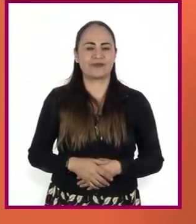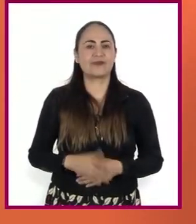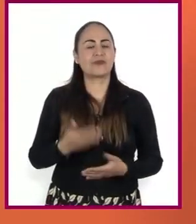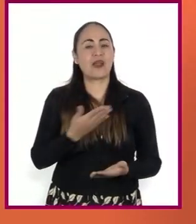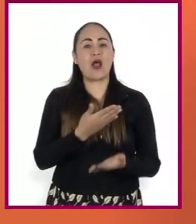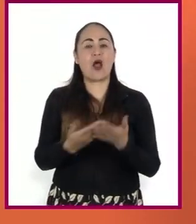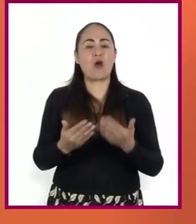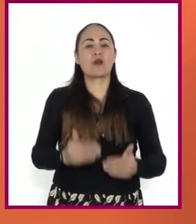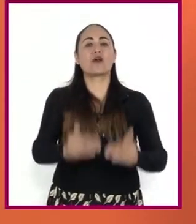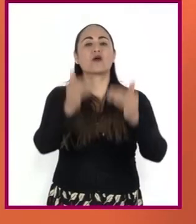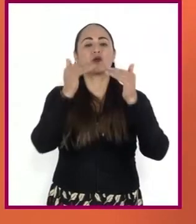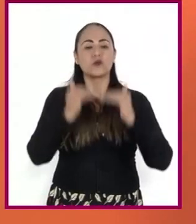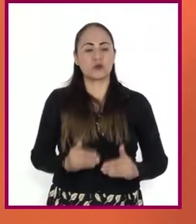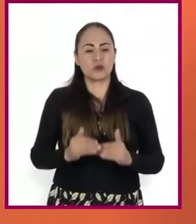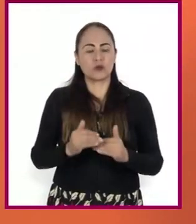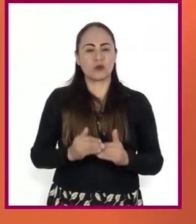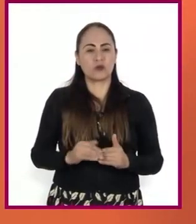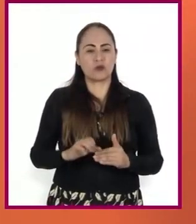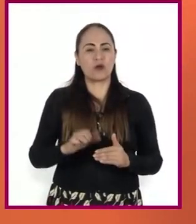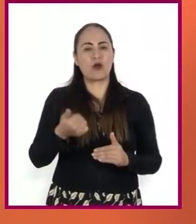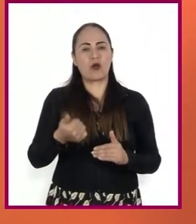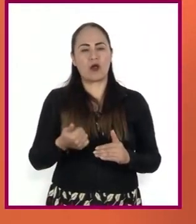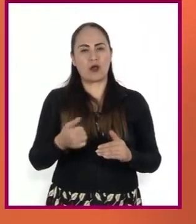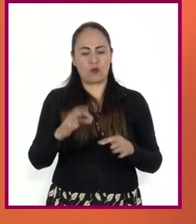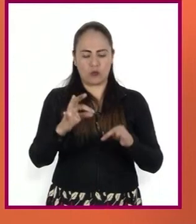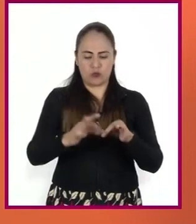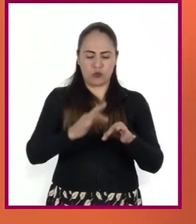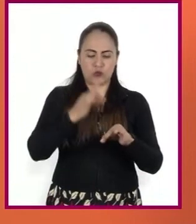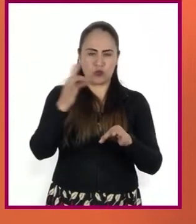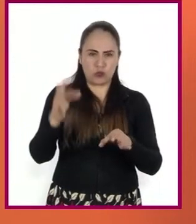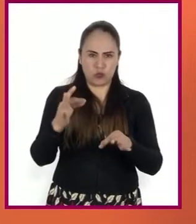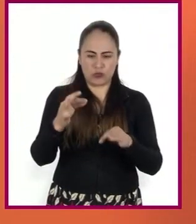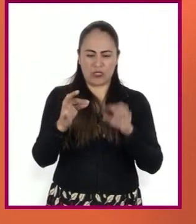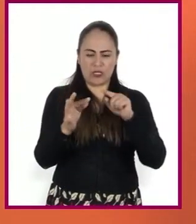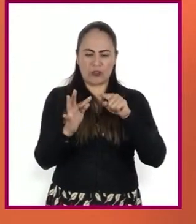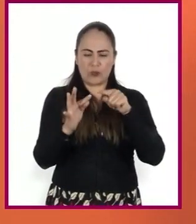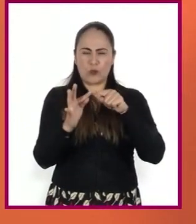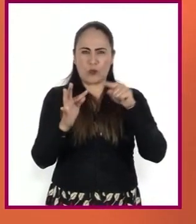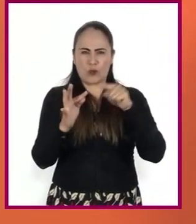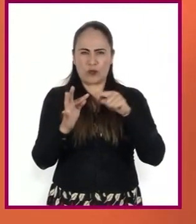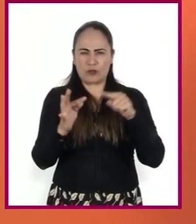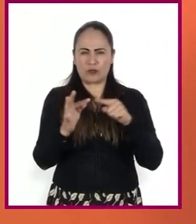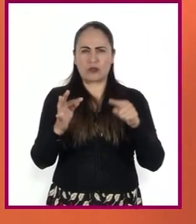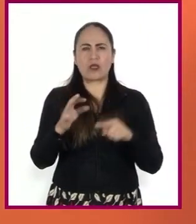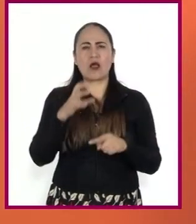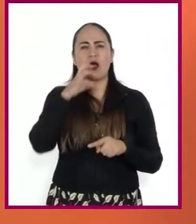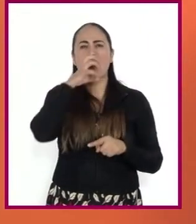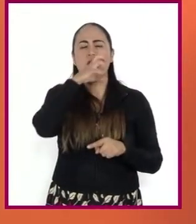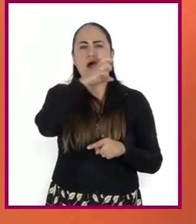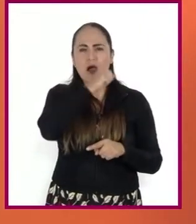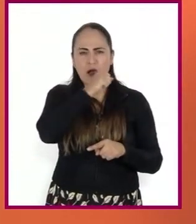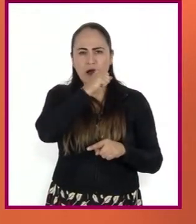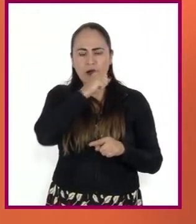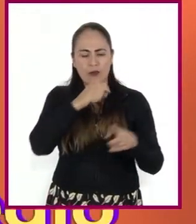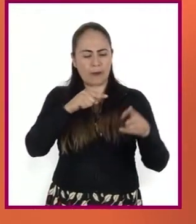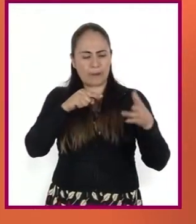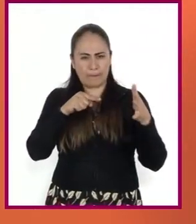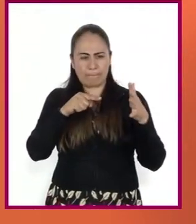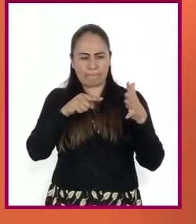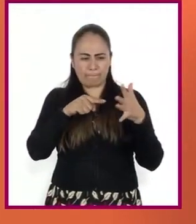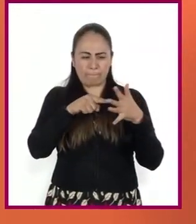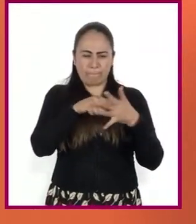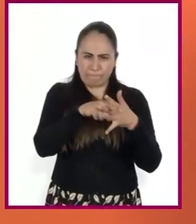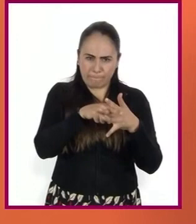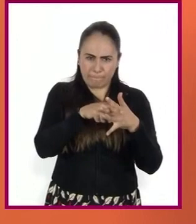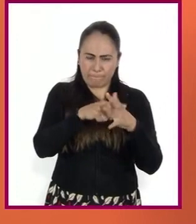Ahora debes calentar la punta de la aguja para introducirla en medio de las 2 velas, tratando de que la parte que salga